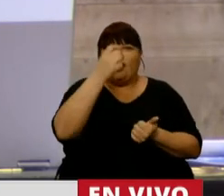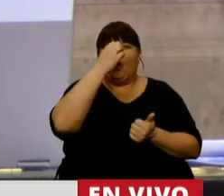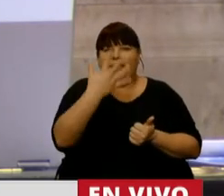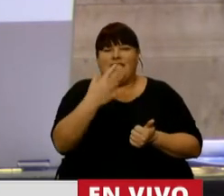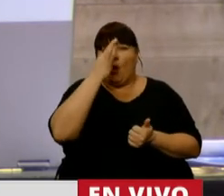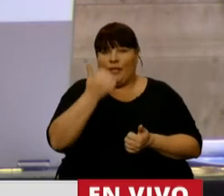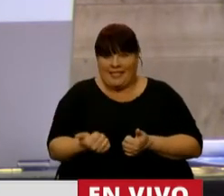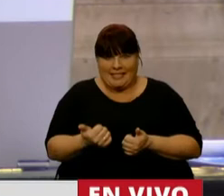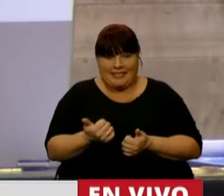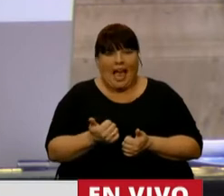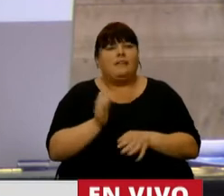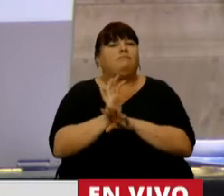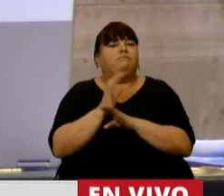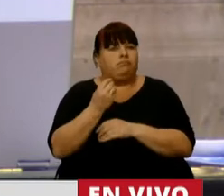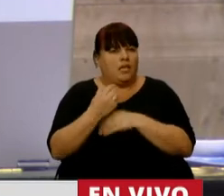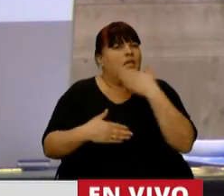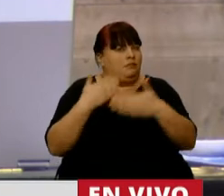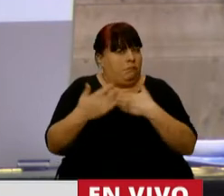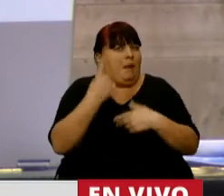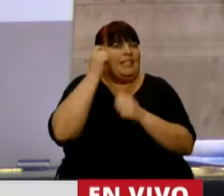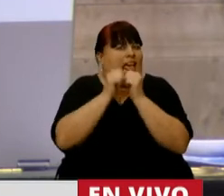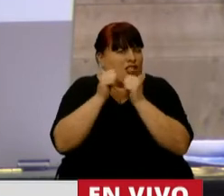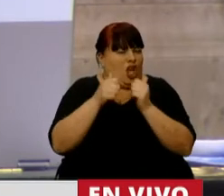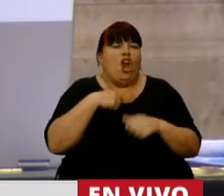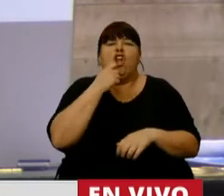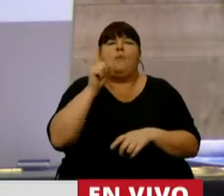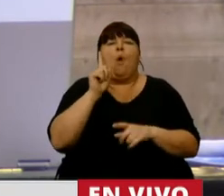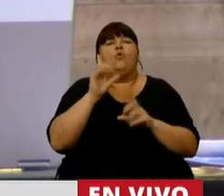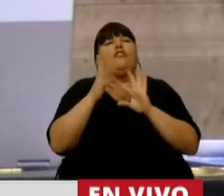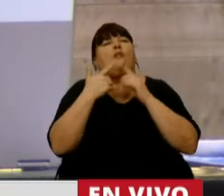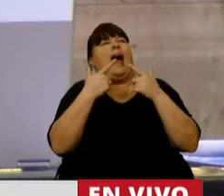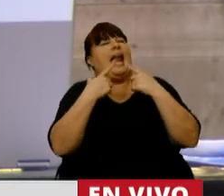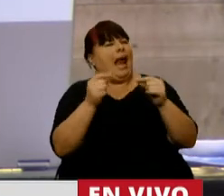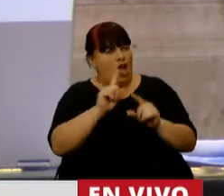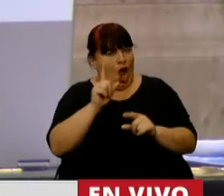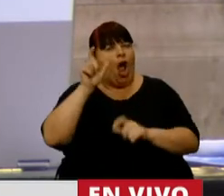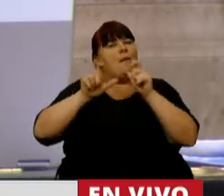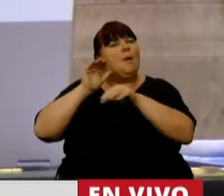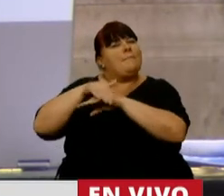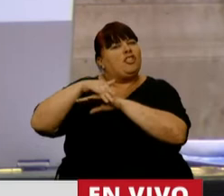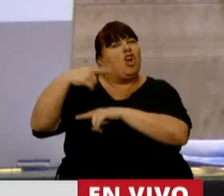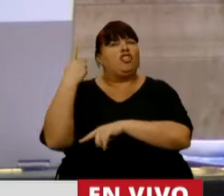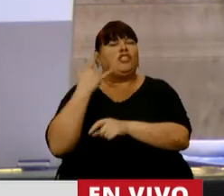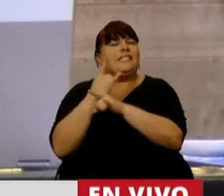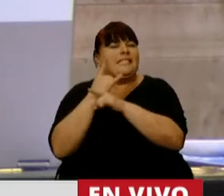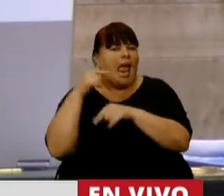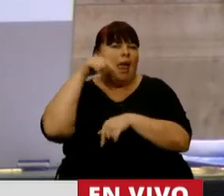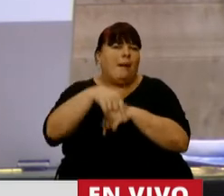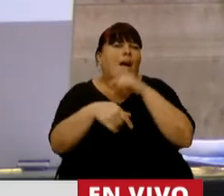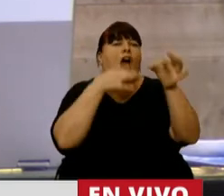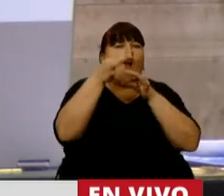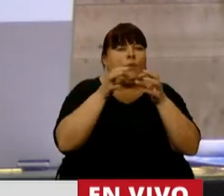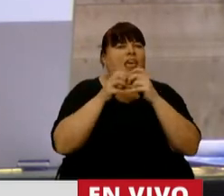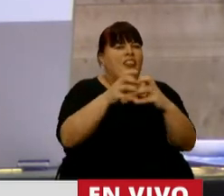y 26 se trata de un avance histórico. Y no me gusta decir reclamo, porque los misioneros siempre venimos a conversar,